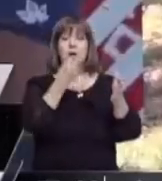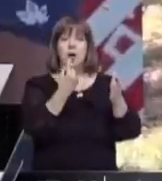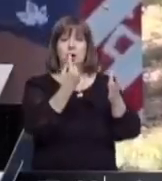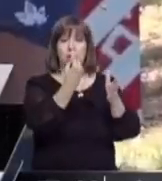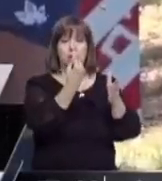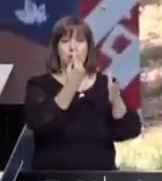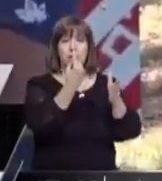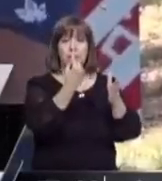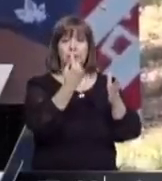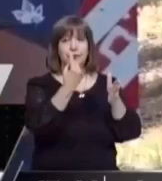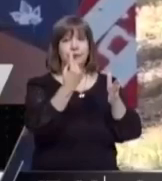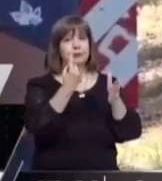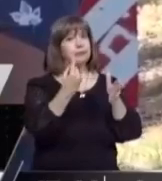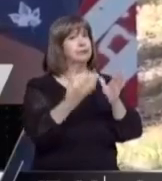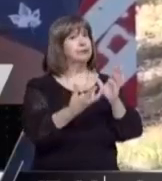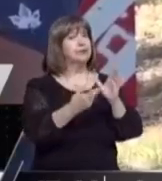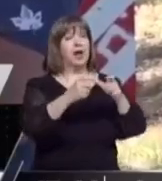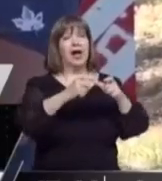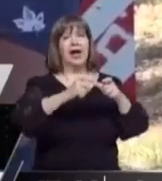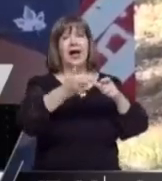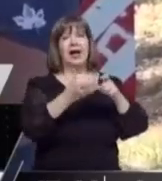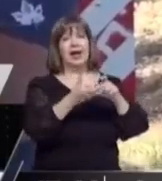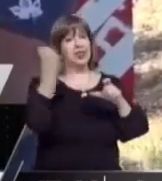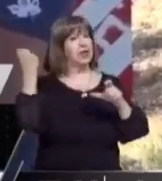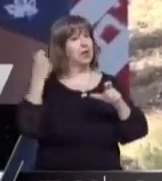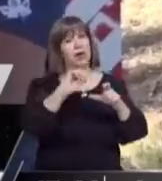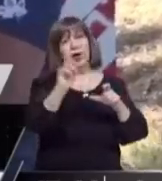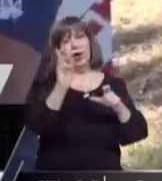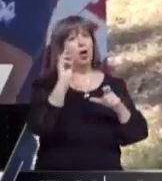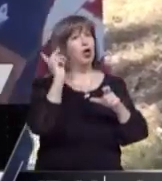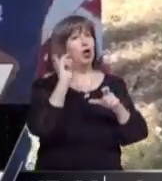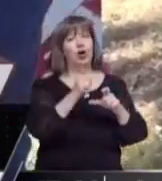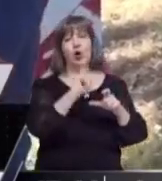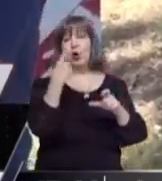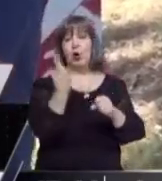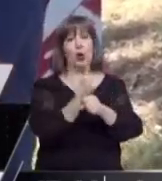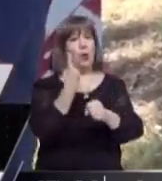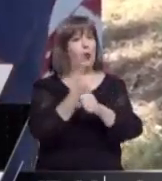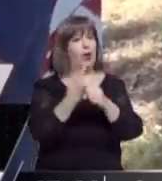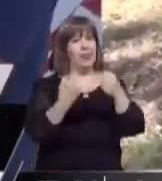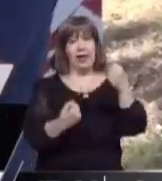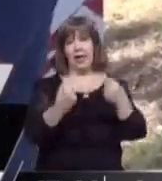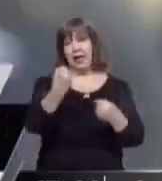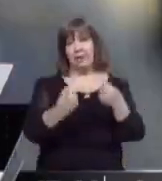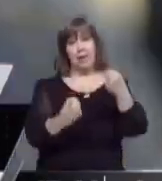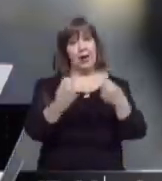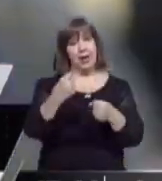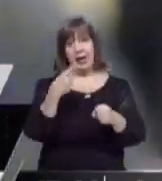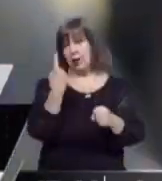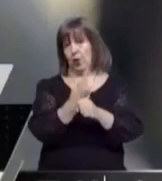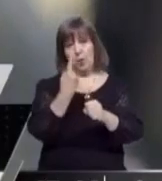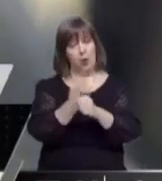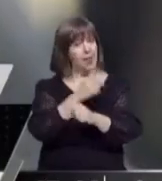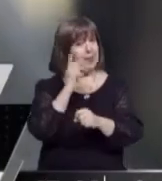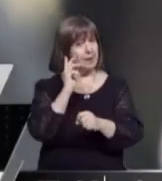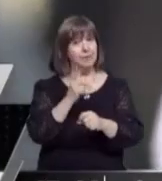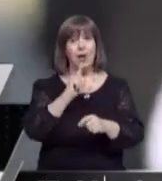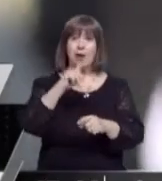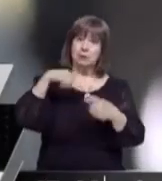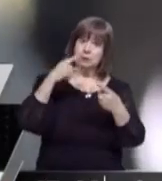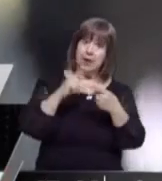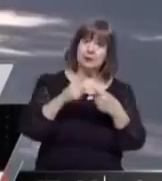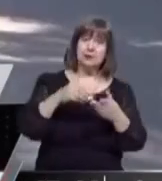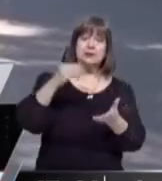amedrenta, ¿sí? Va por ahí, va también por incorporar la obligación de que paguen